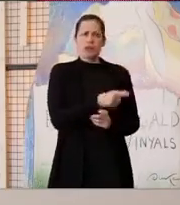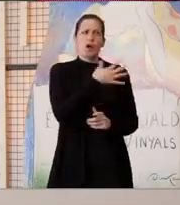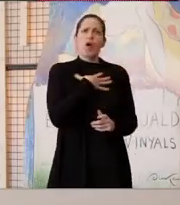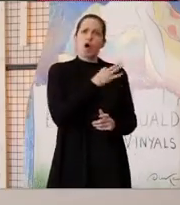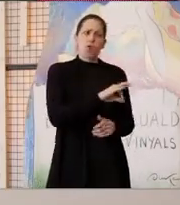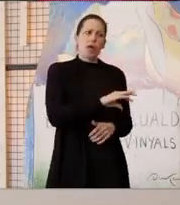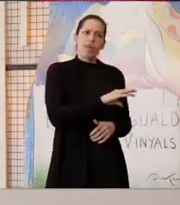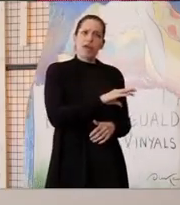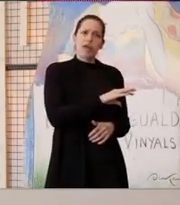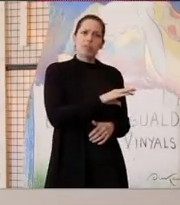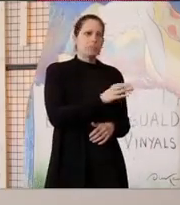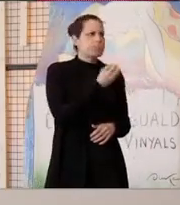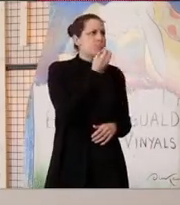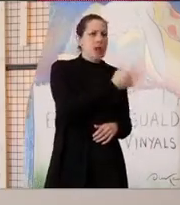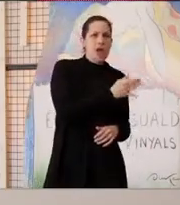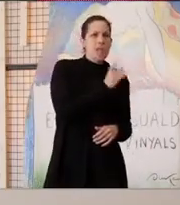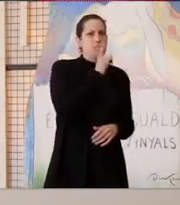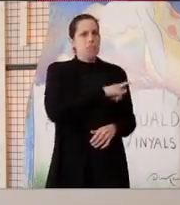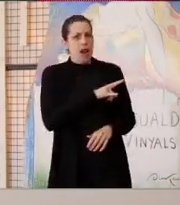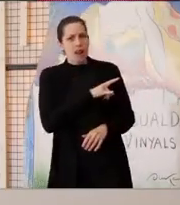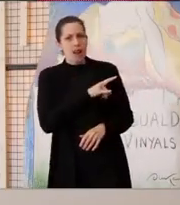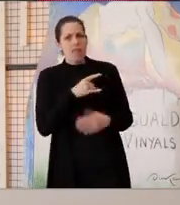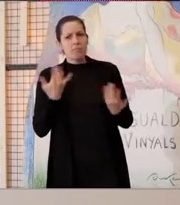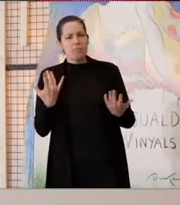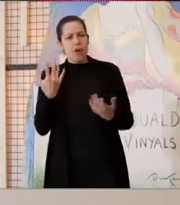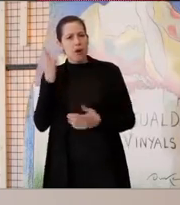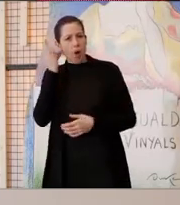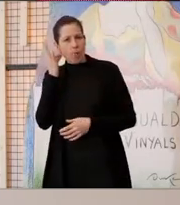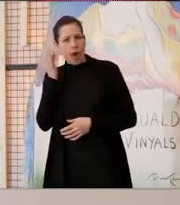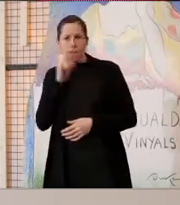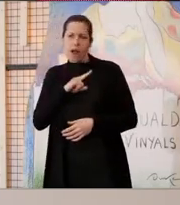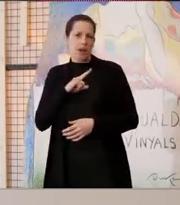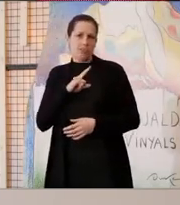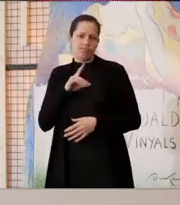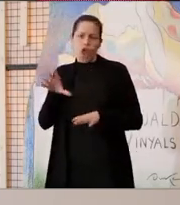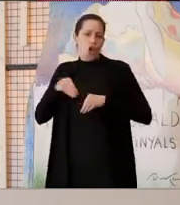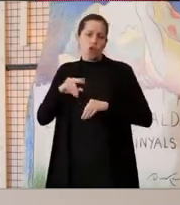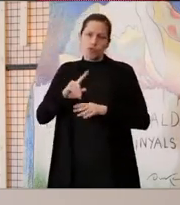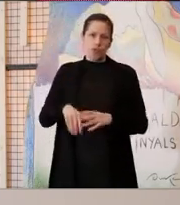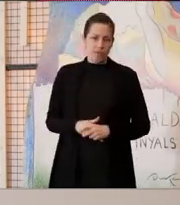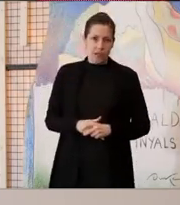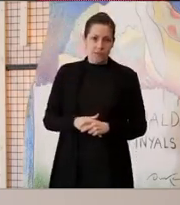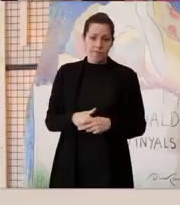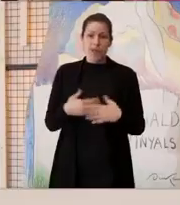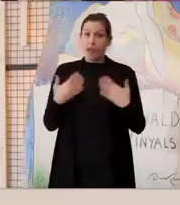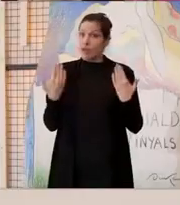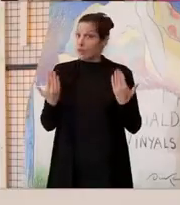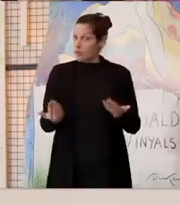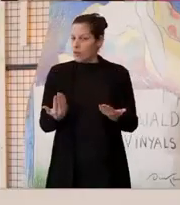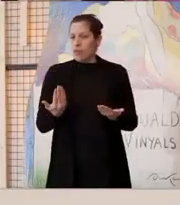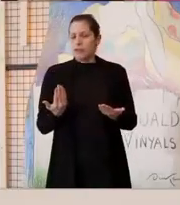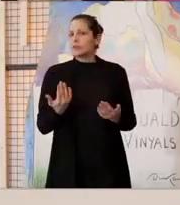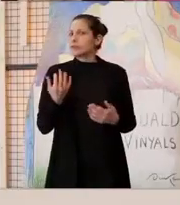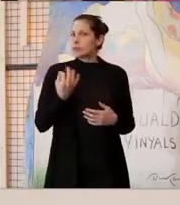equivoquen no está solo podemos acertar claro es un peso insoportable cada vez que salimos a una palestra